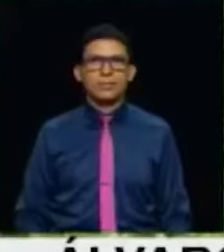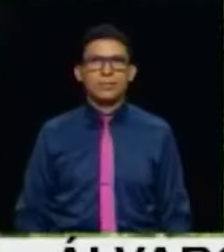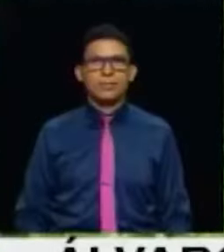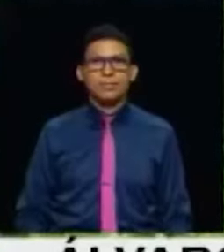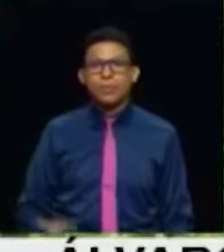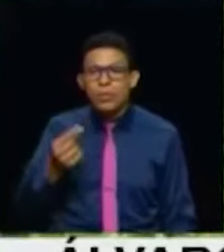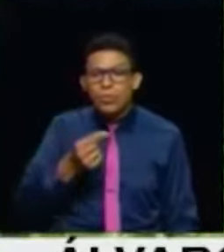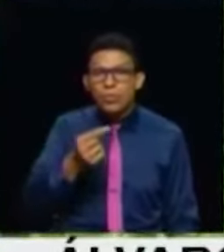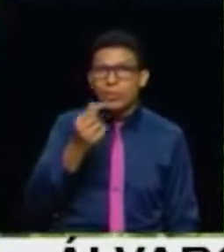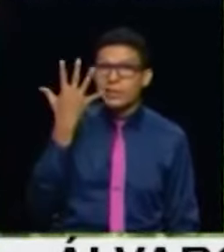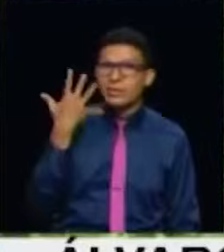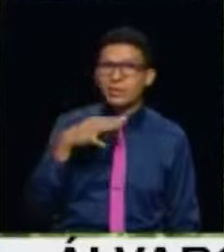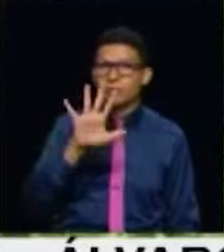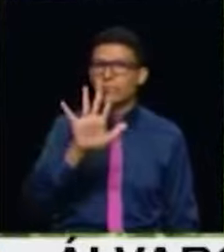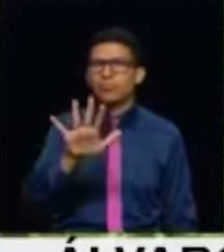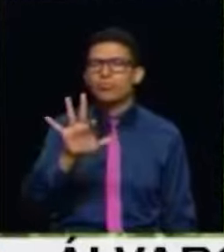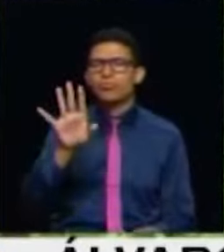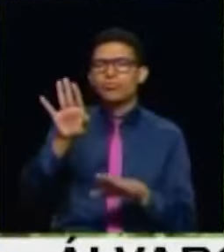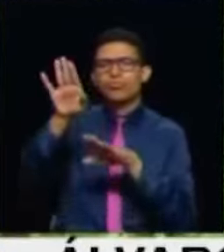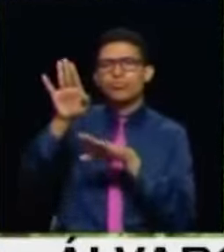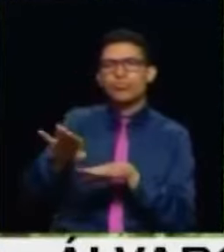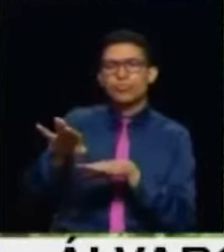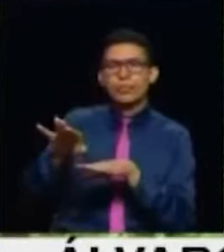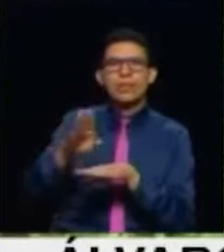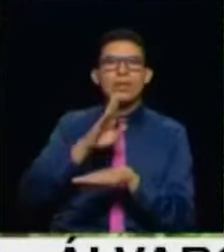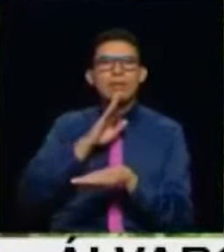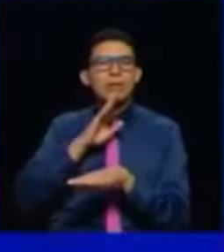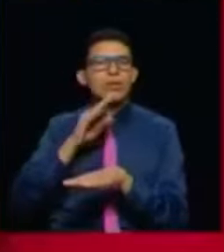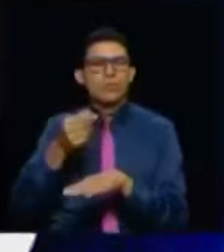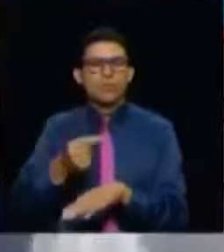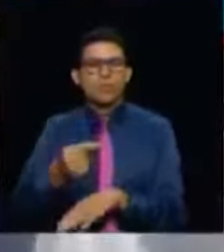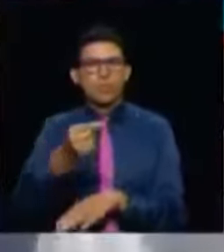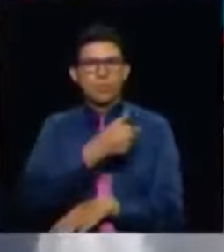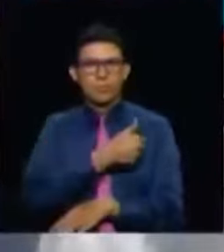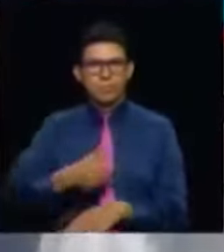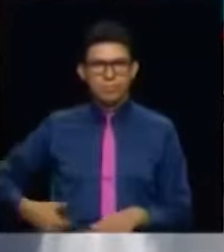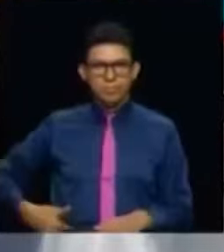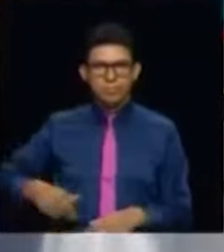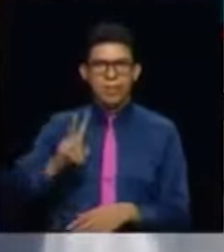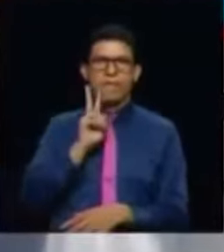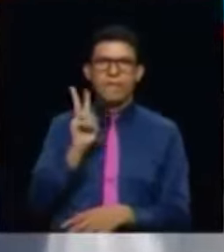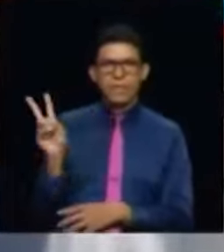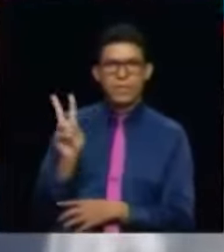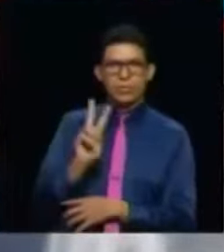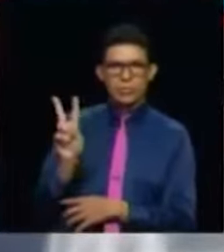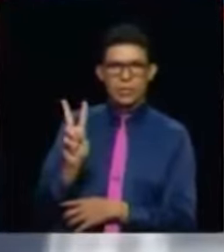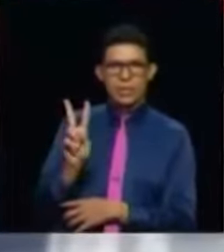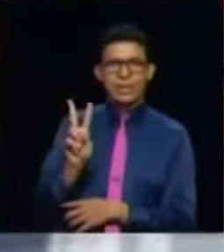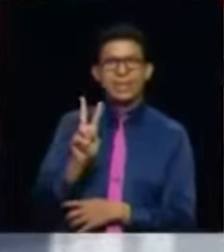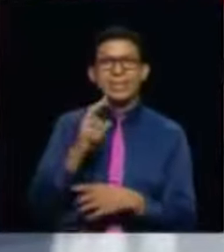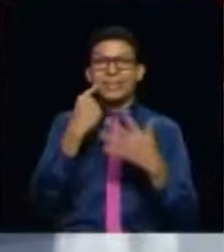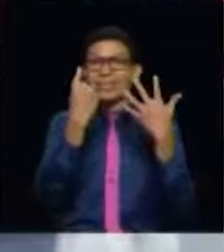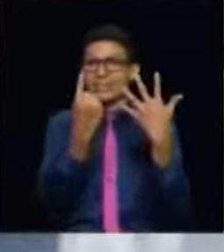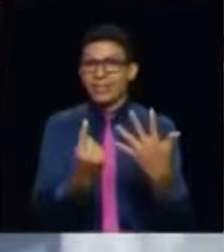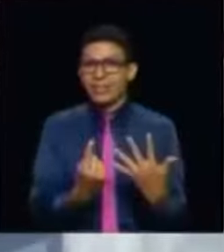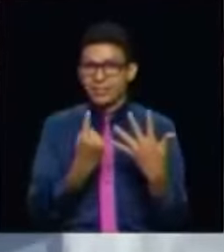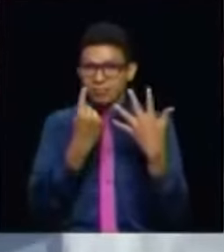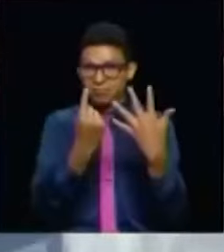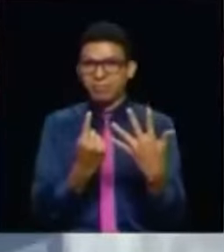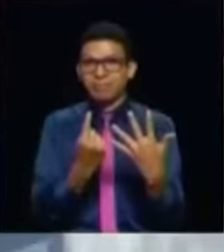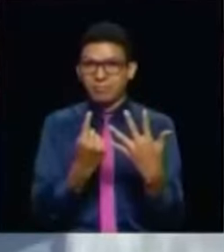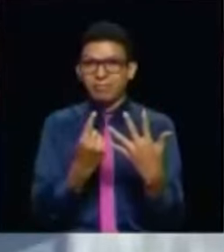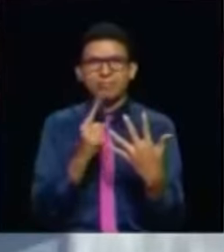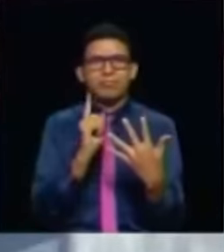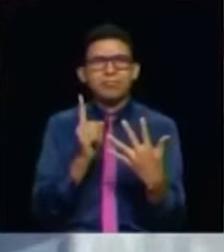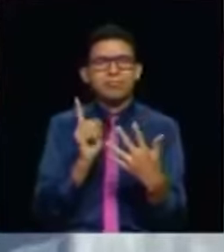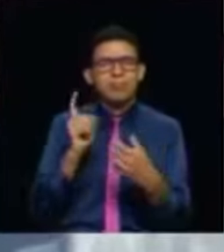Faltan 5 días para la elección en la que se elegirá al próximo presidente de Venezuela por los próximos 6 años y en las que están registradas